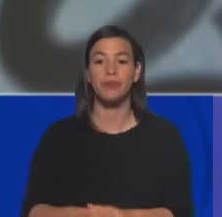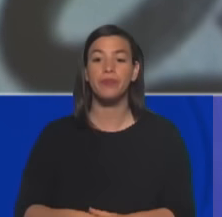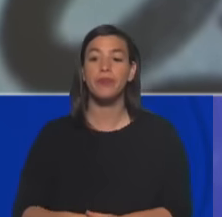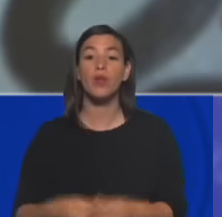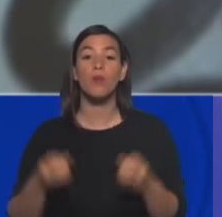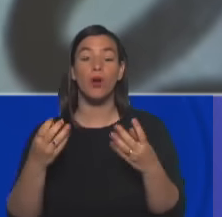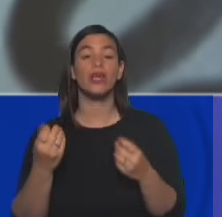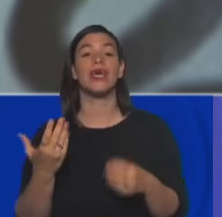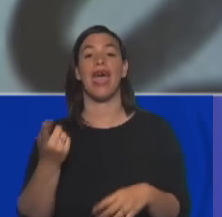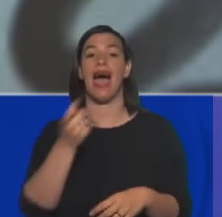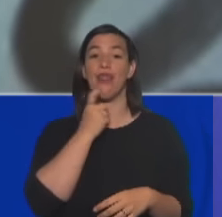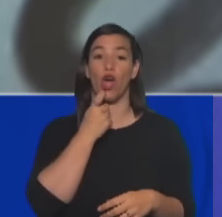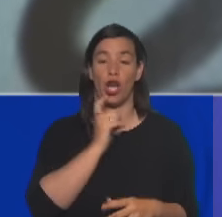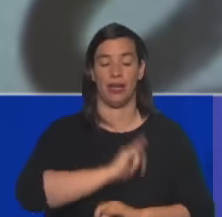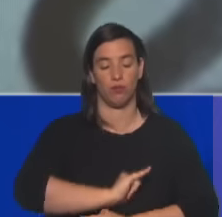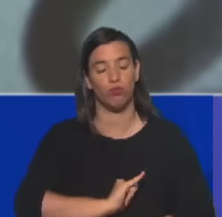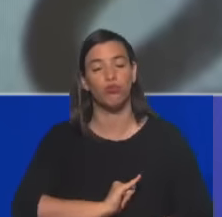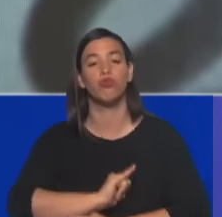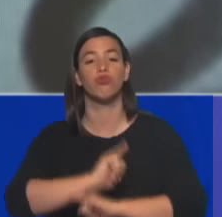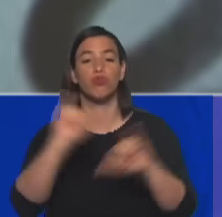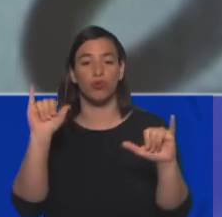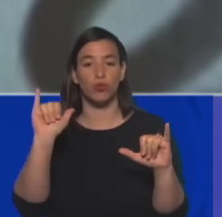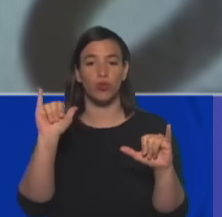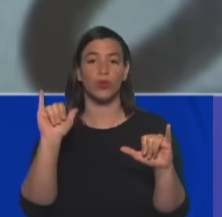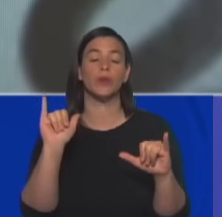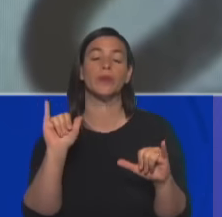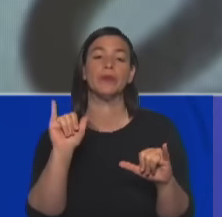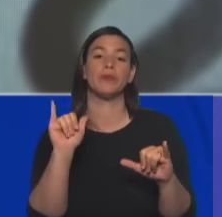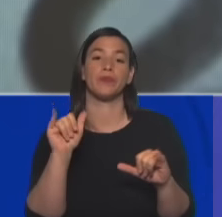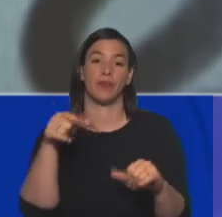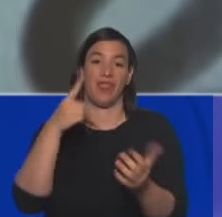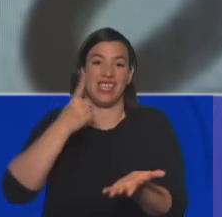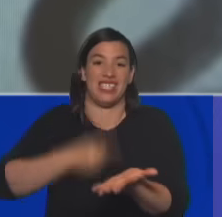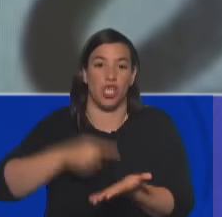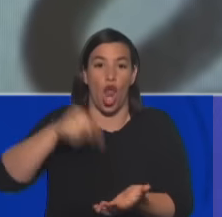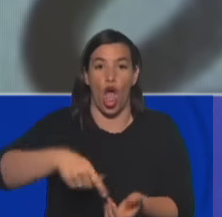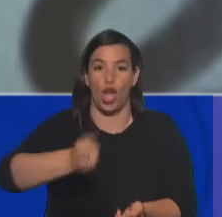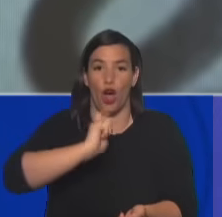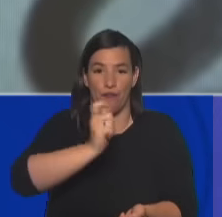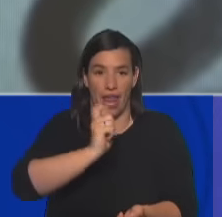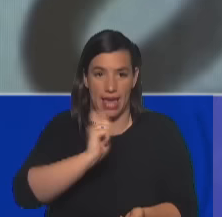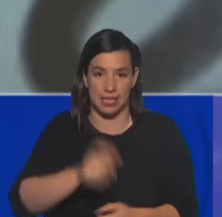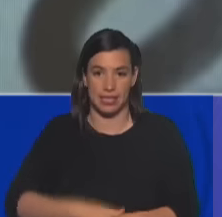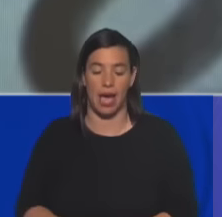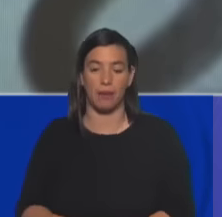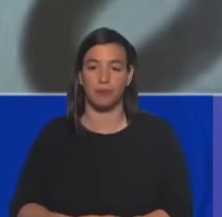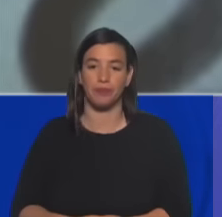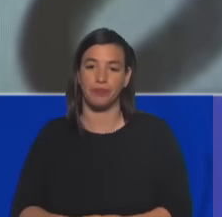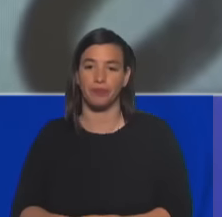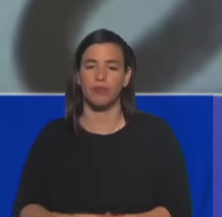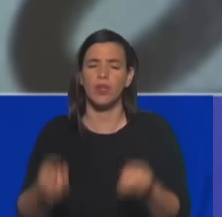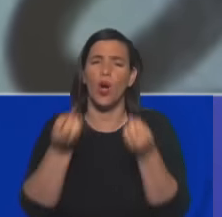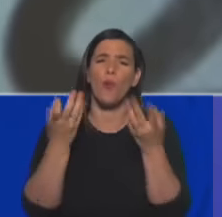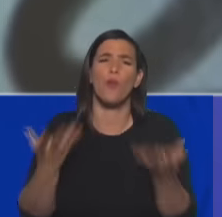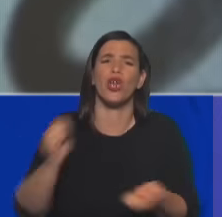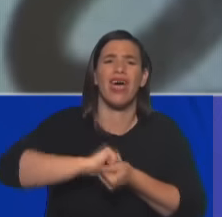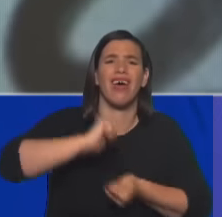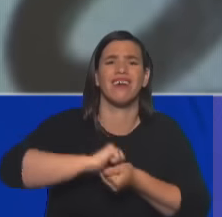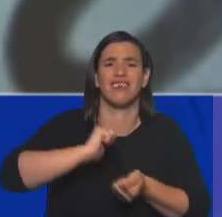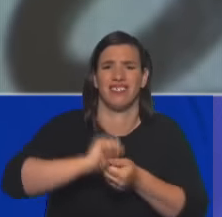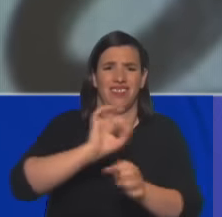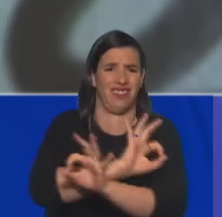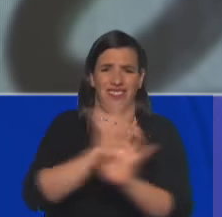Manuel Adorni fue la persona que comunicó esta decisión hoy en conferencia de prensa. ¿Cuál es la razón, cuál es el motivo